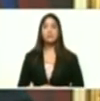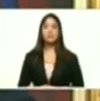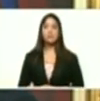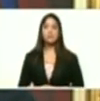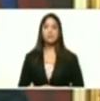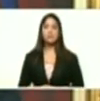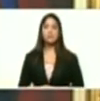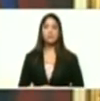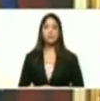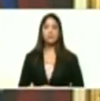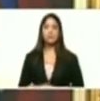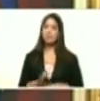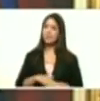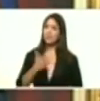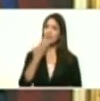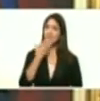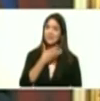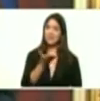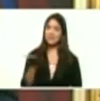¿Puede ser ríos?